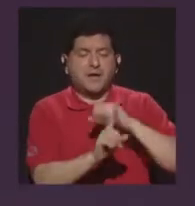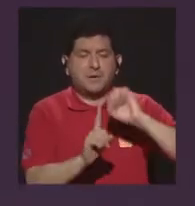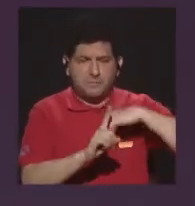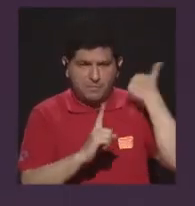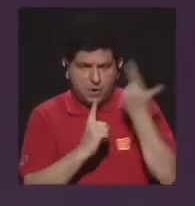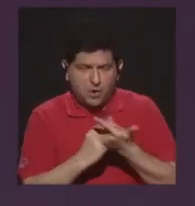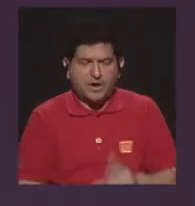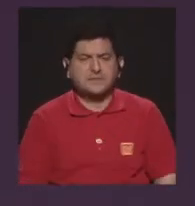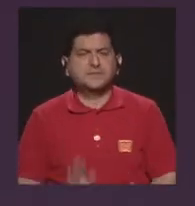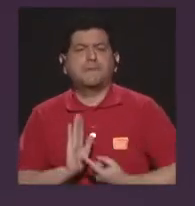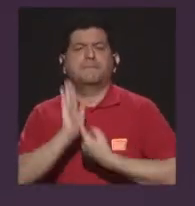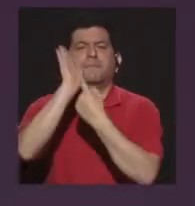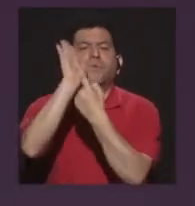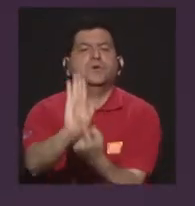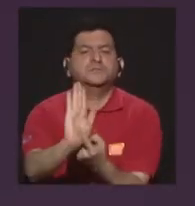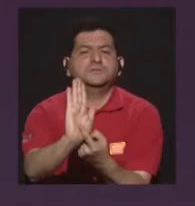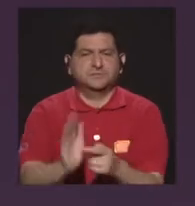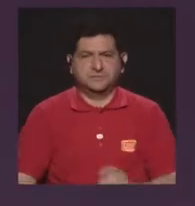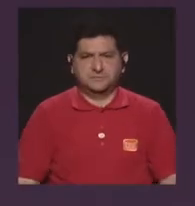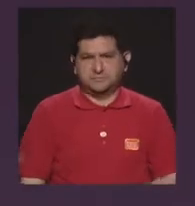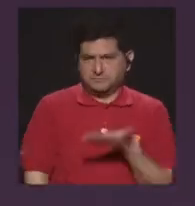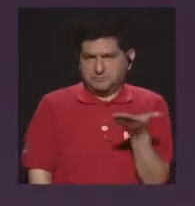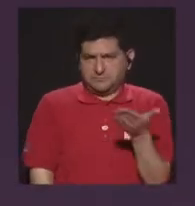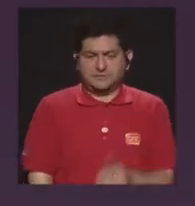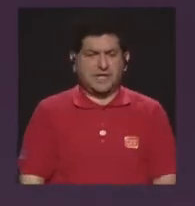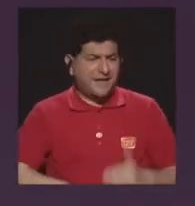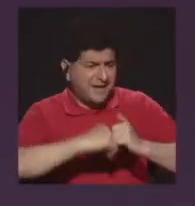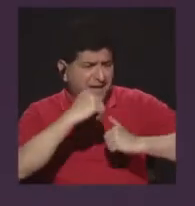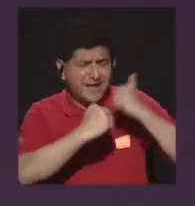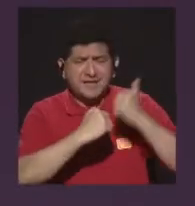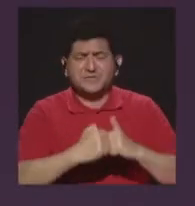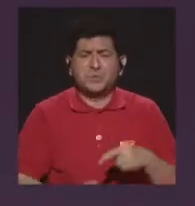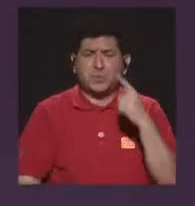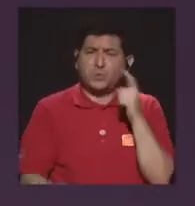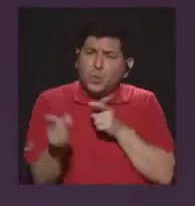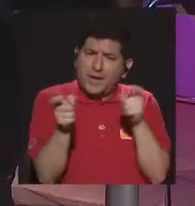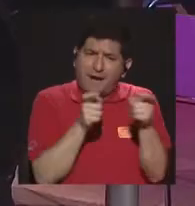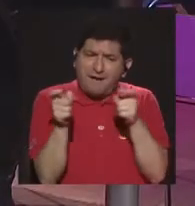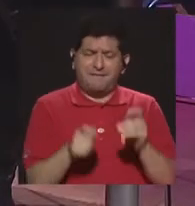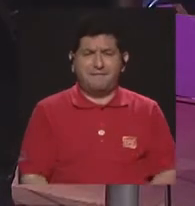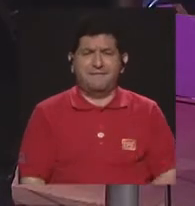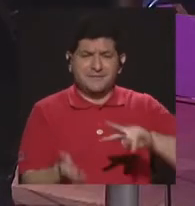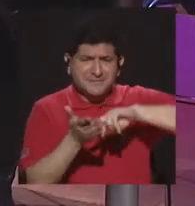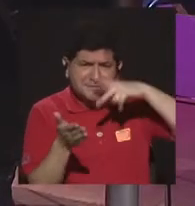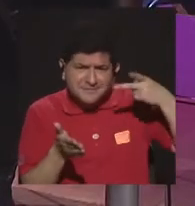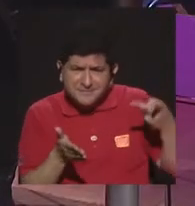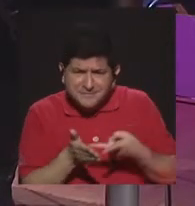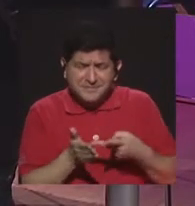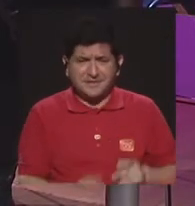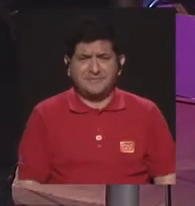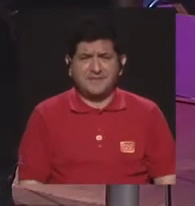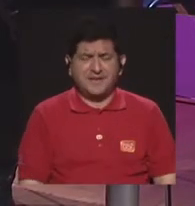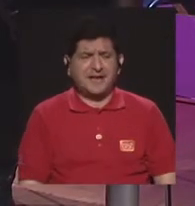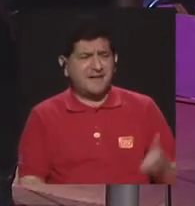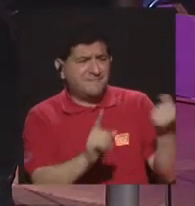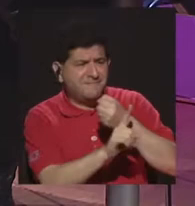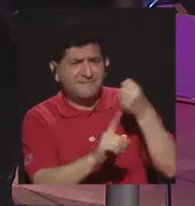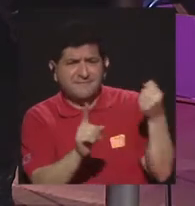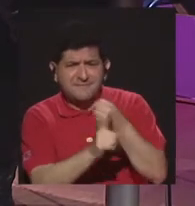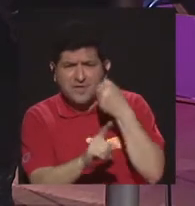una manifestación de la estructura patriarcal, puesto que se trata de una